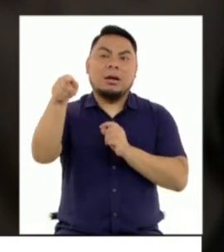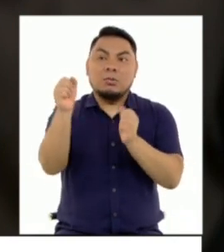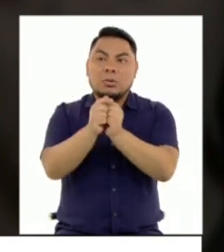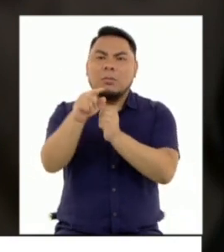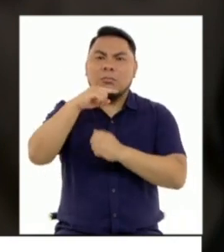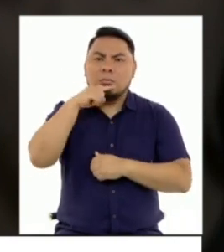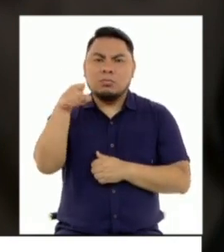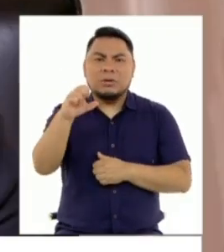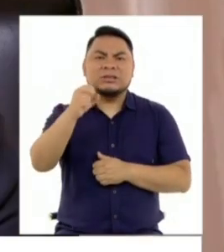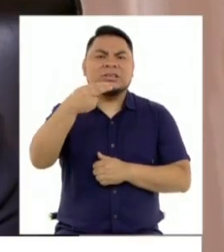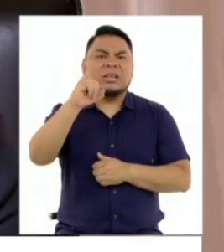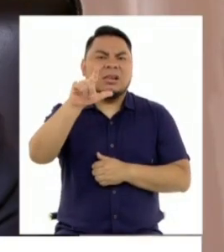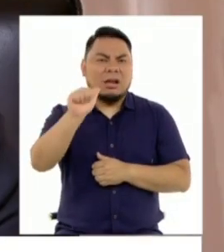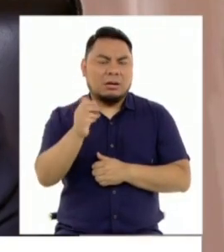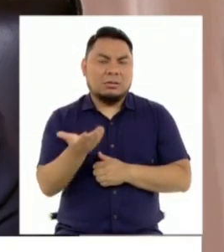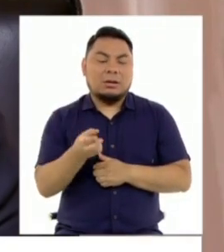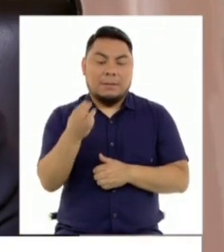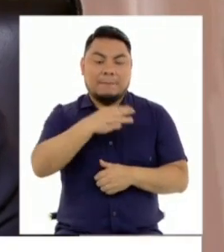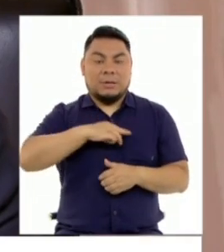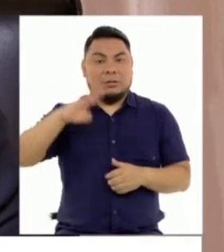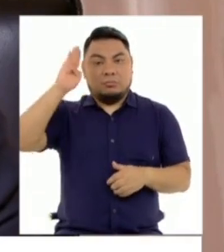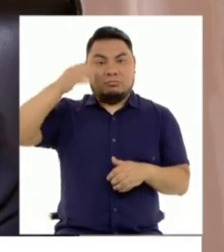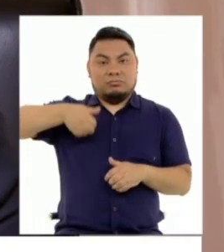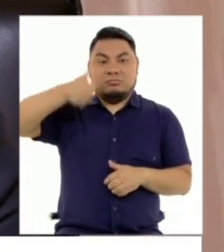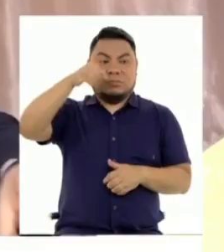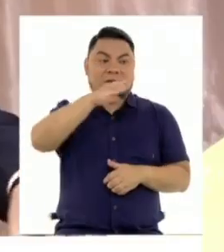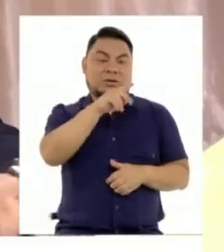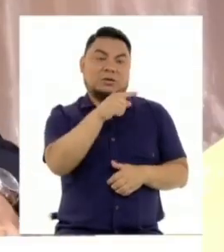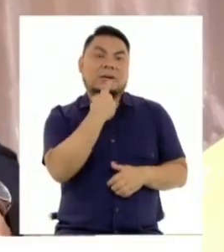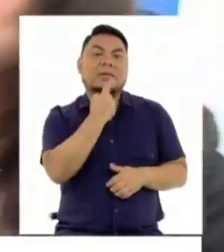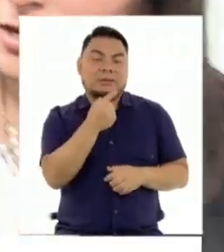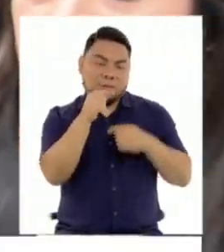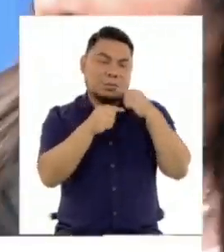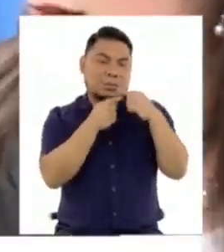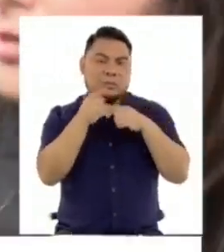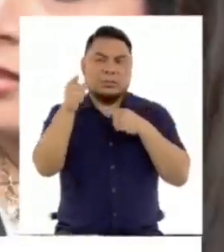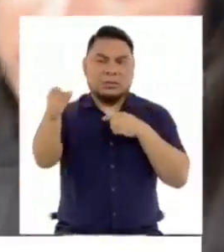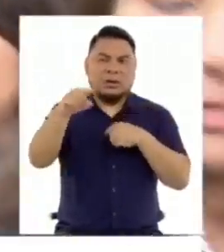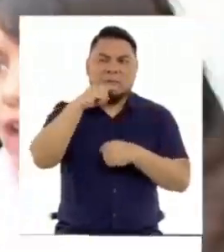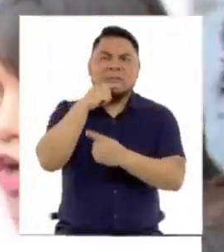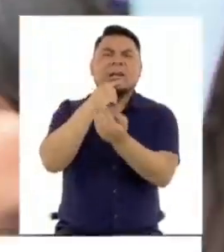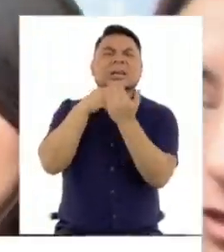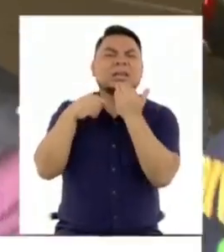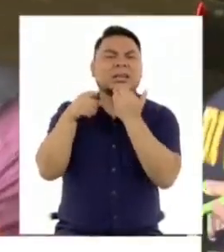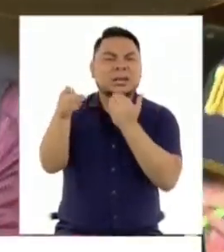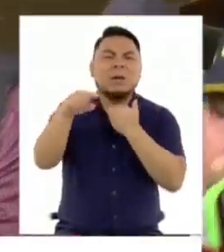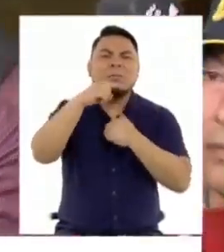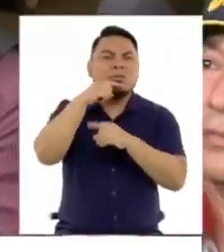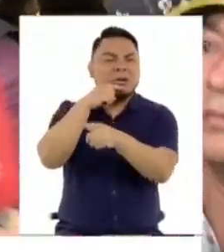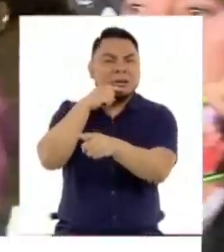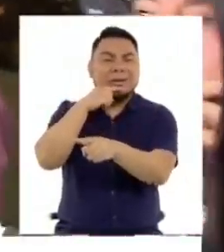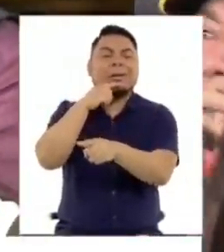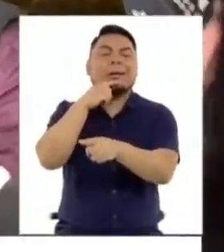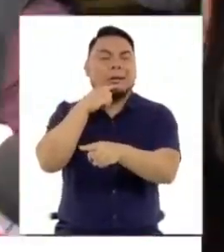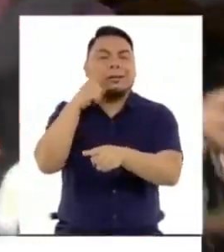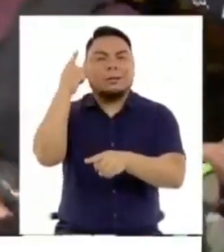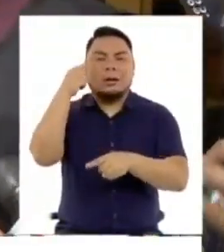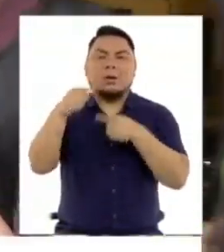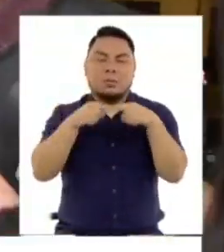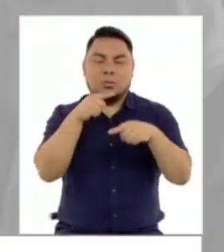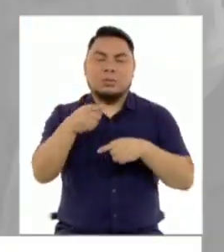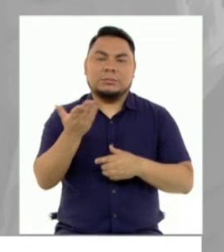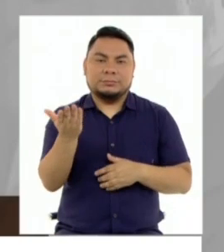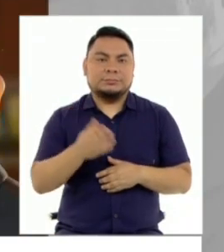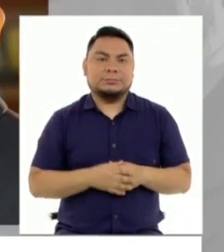Sheila Villarreyes Vázquez. El ministro del Interior, Carlos Morán, reveló detalles sobre la relación de esta mujer con el prófugo